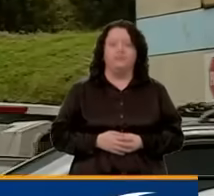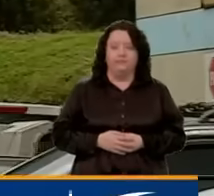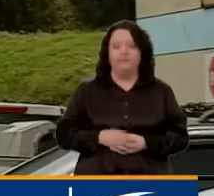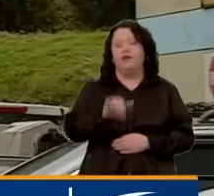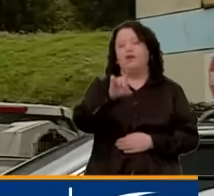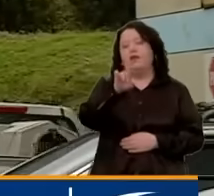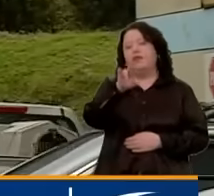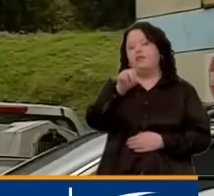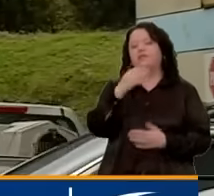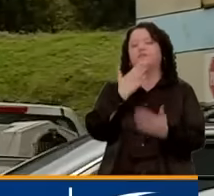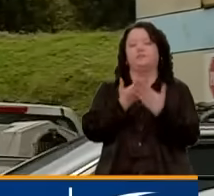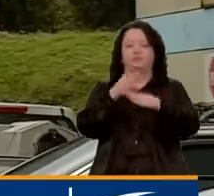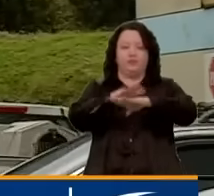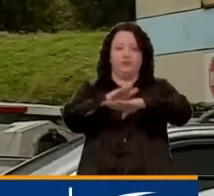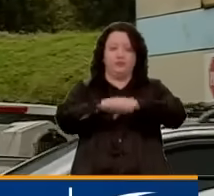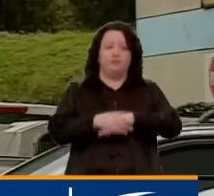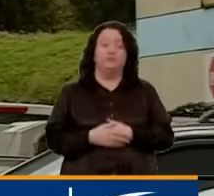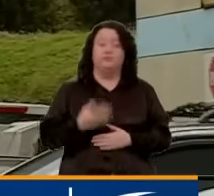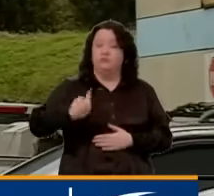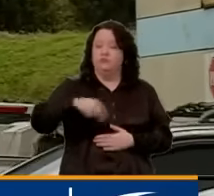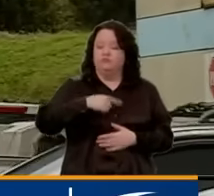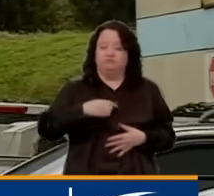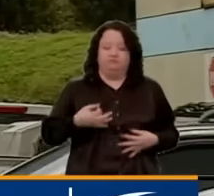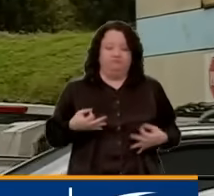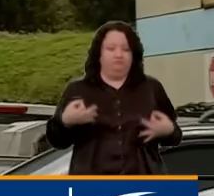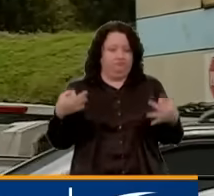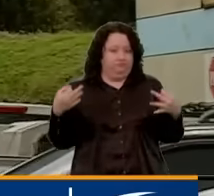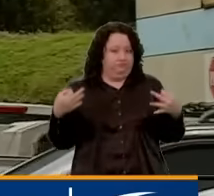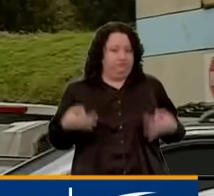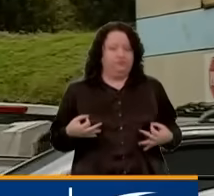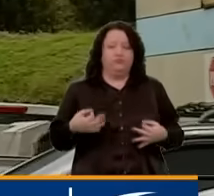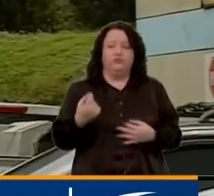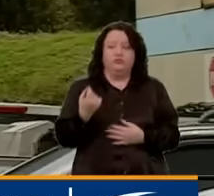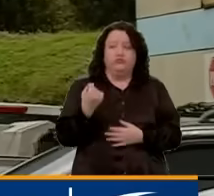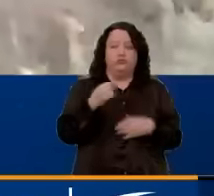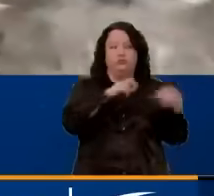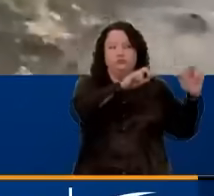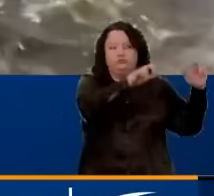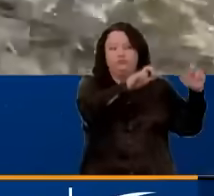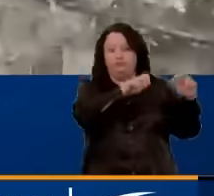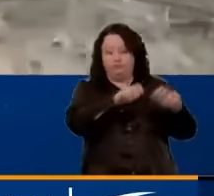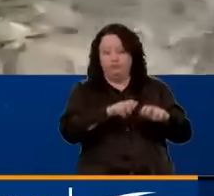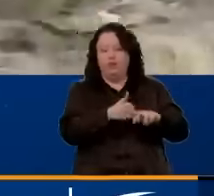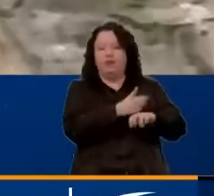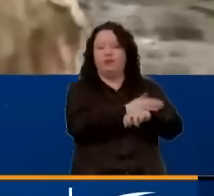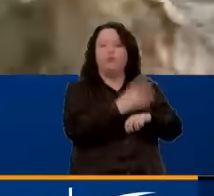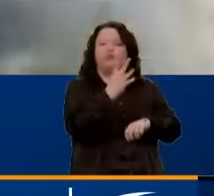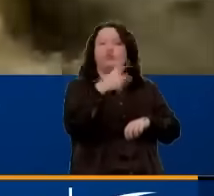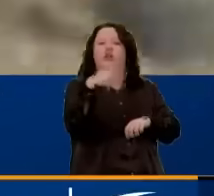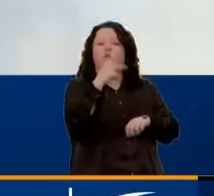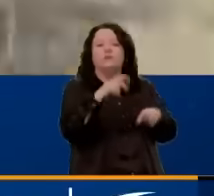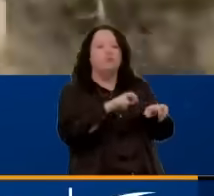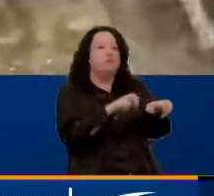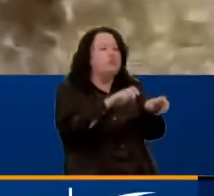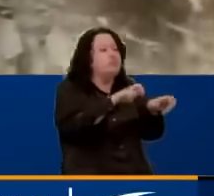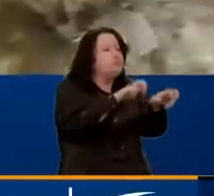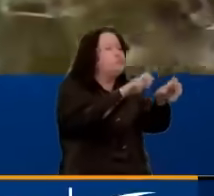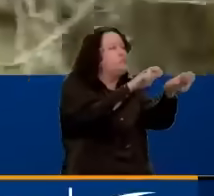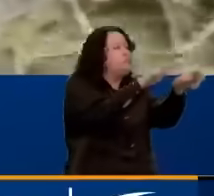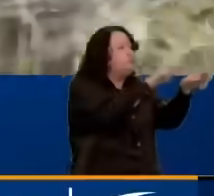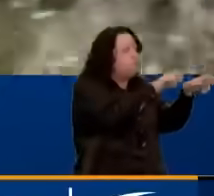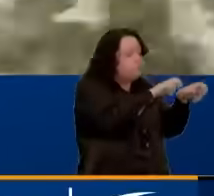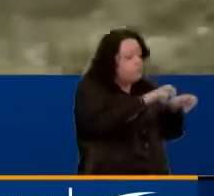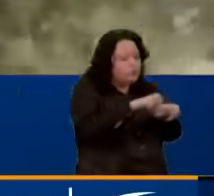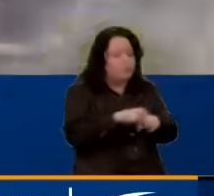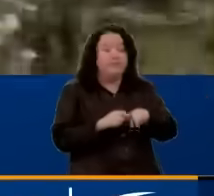Alejandra, muy buenas tardes. Nosotros literalmente acabamos de bajar después de 4 kilómetros de recorrido.